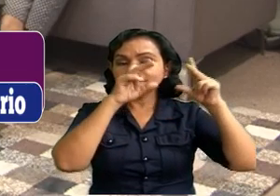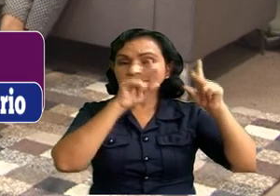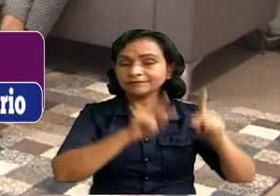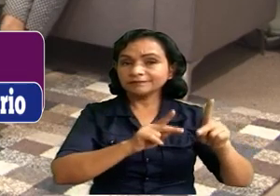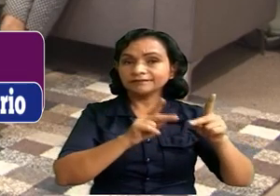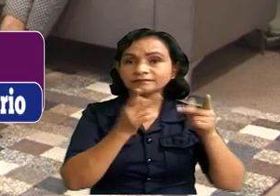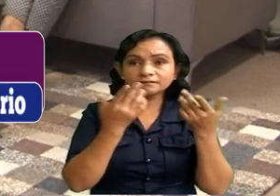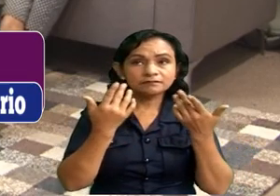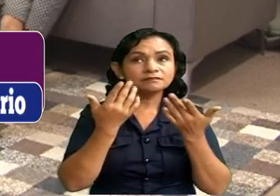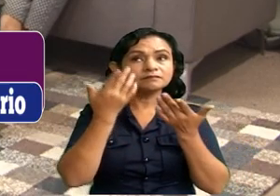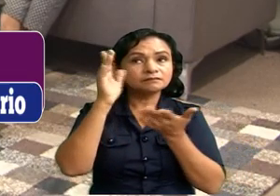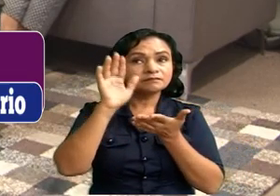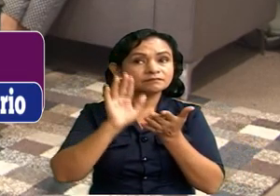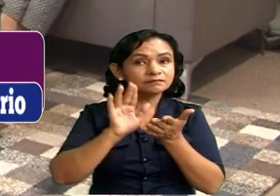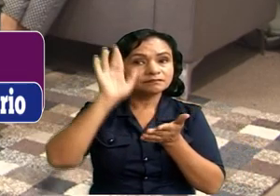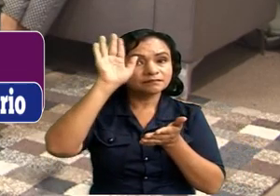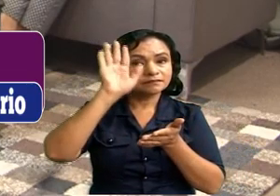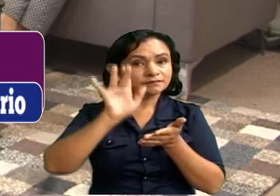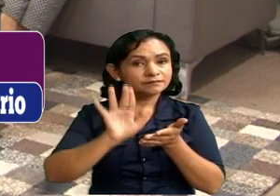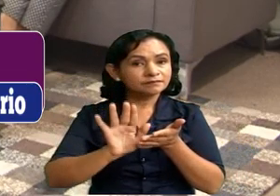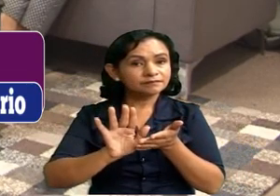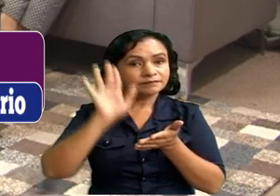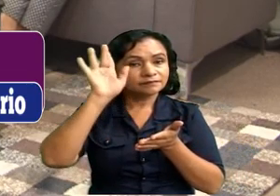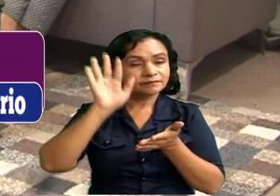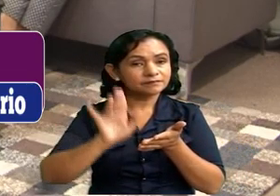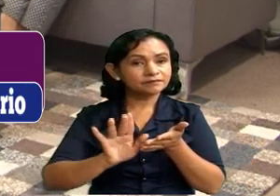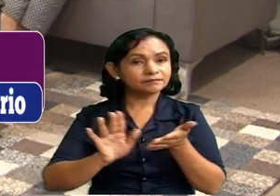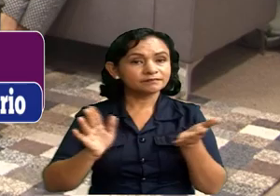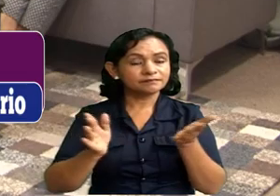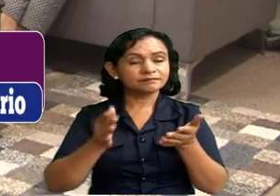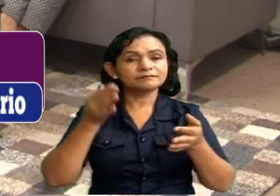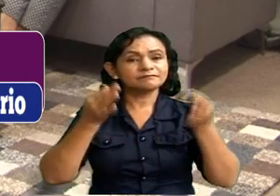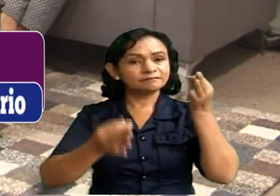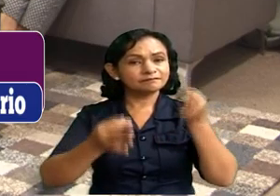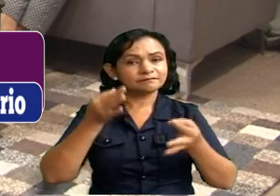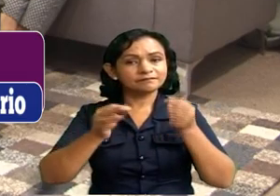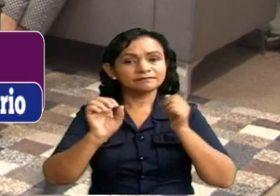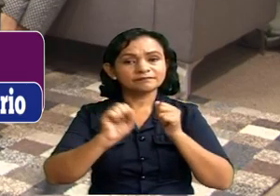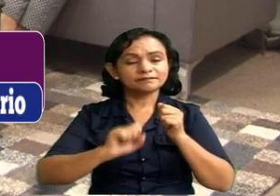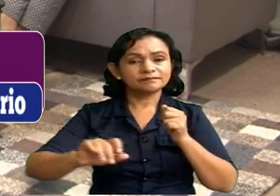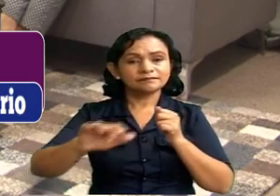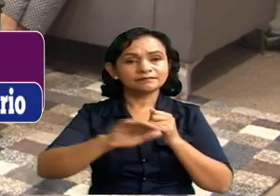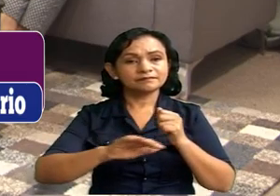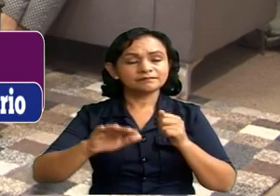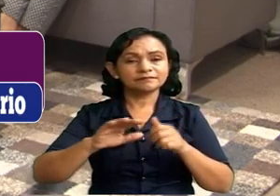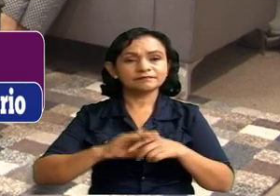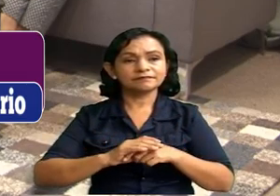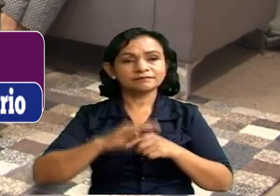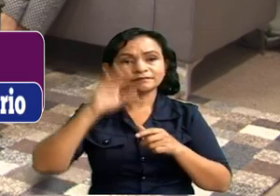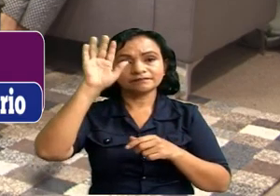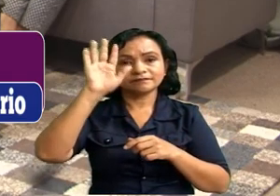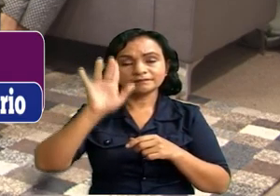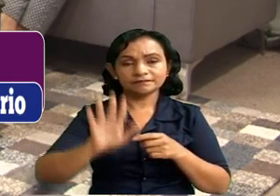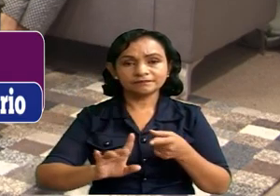ese espíritu primero, un espíritu de justicia social, un espíritu